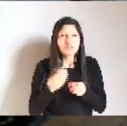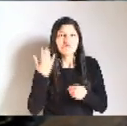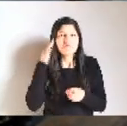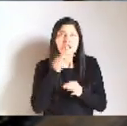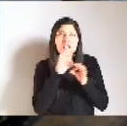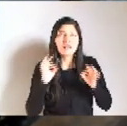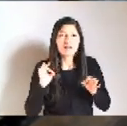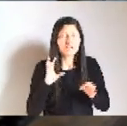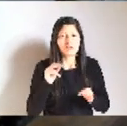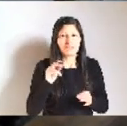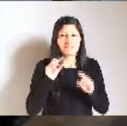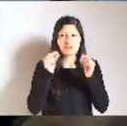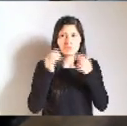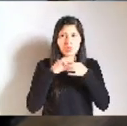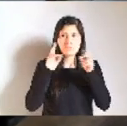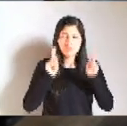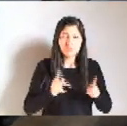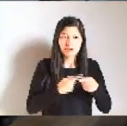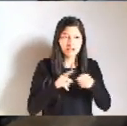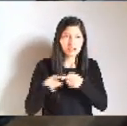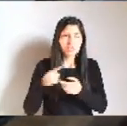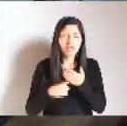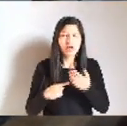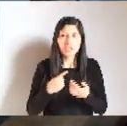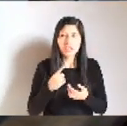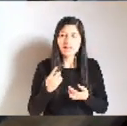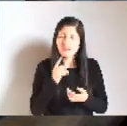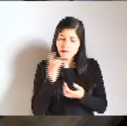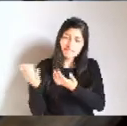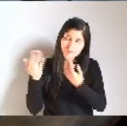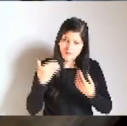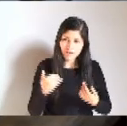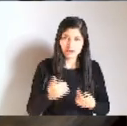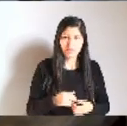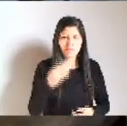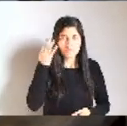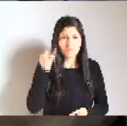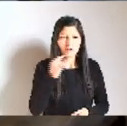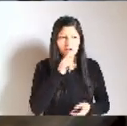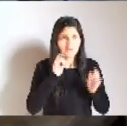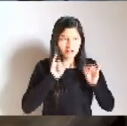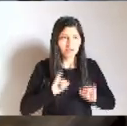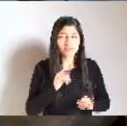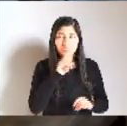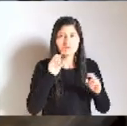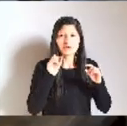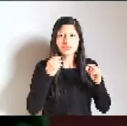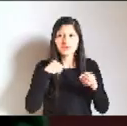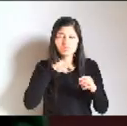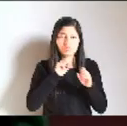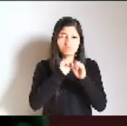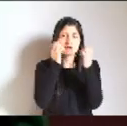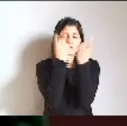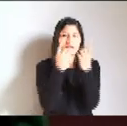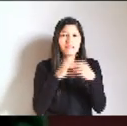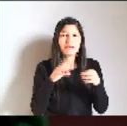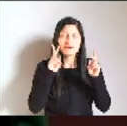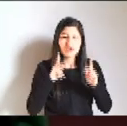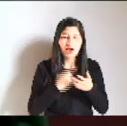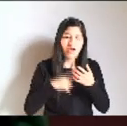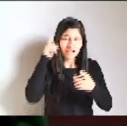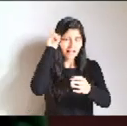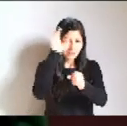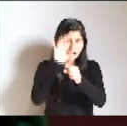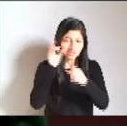sentido, un grupo de personas convocadas por la casualidad. Somos comunidad de creyentes